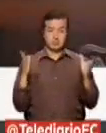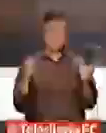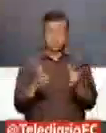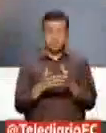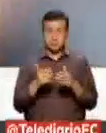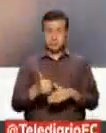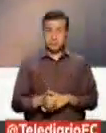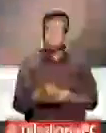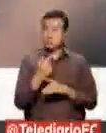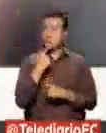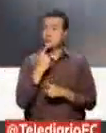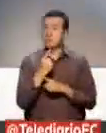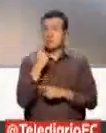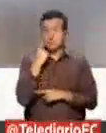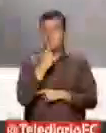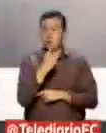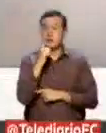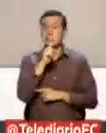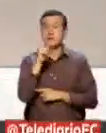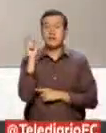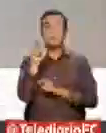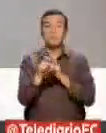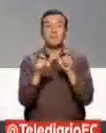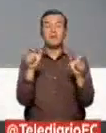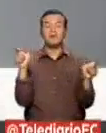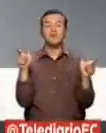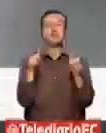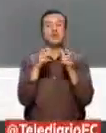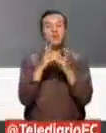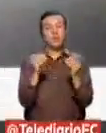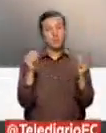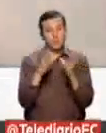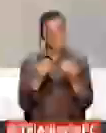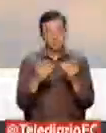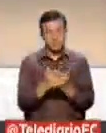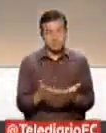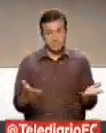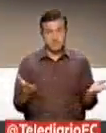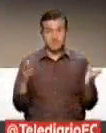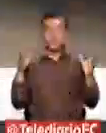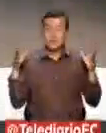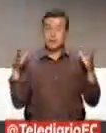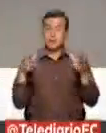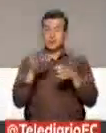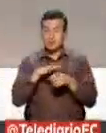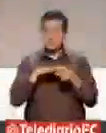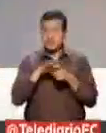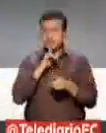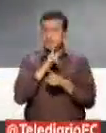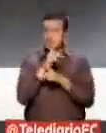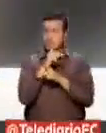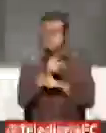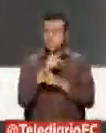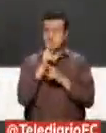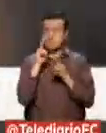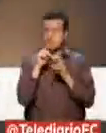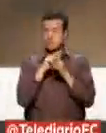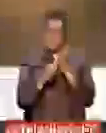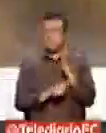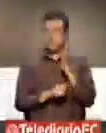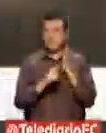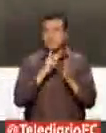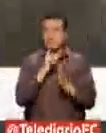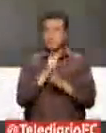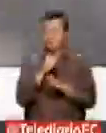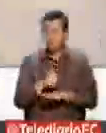autoridades locales. Además, cerca de 100 personas permanecen desaparecidas, según el Departamento Forestal y de Protección contra Incendios. Si bien